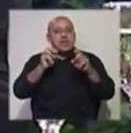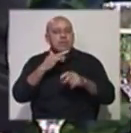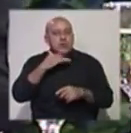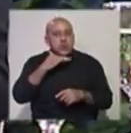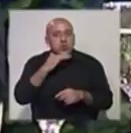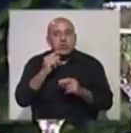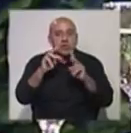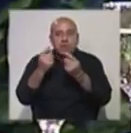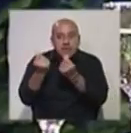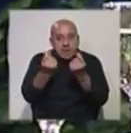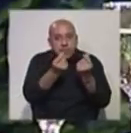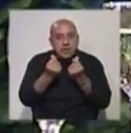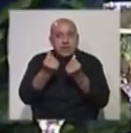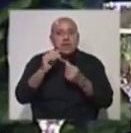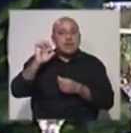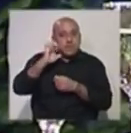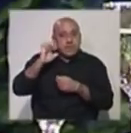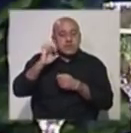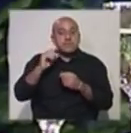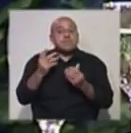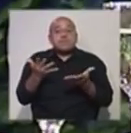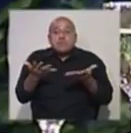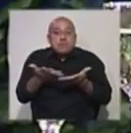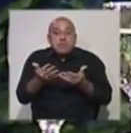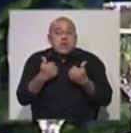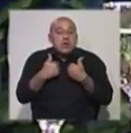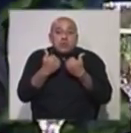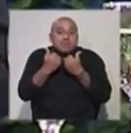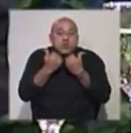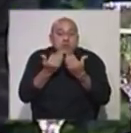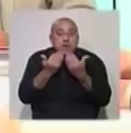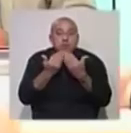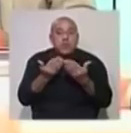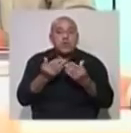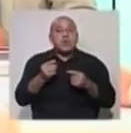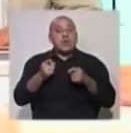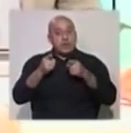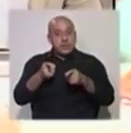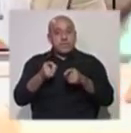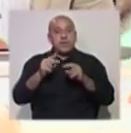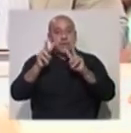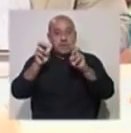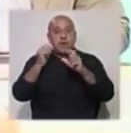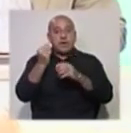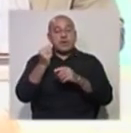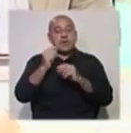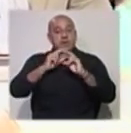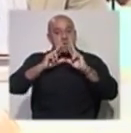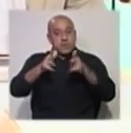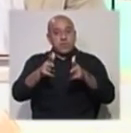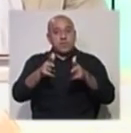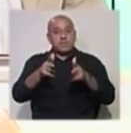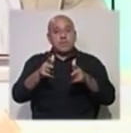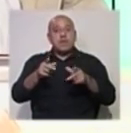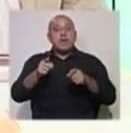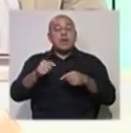dinero y con el dinero de los empresarios que a esta altura no la puede negar nadie. Bueno, pero ese fue el punto débil, tal vez en la